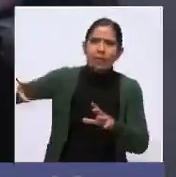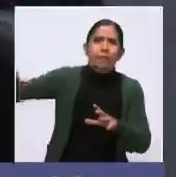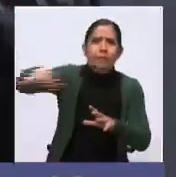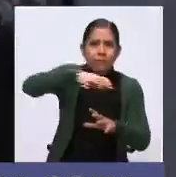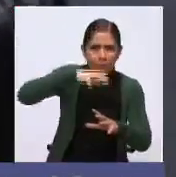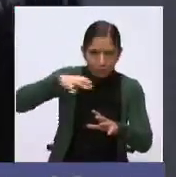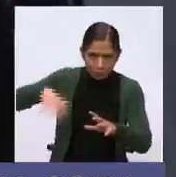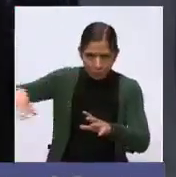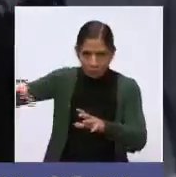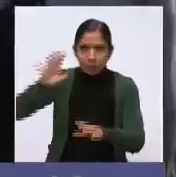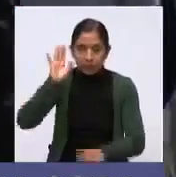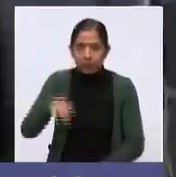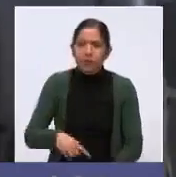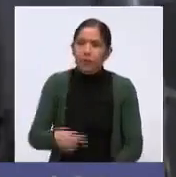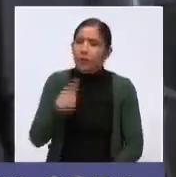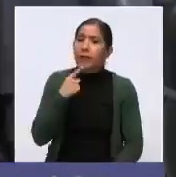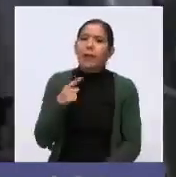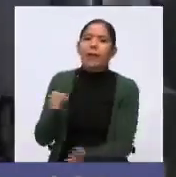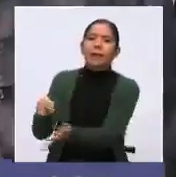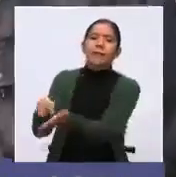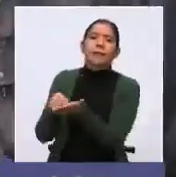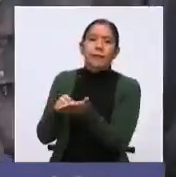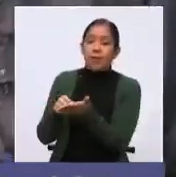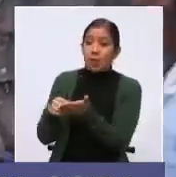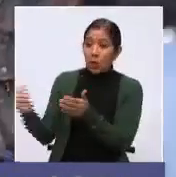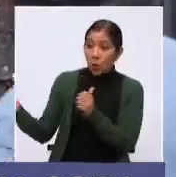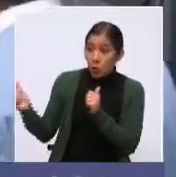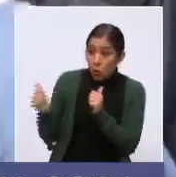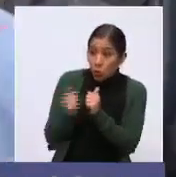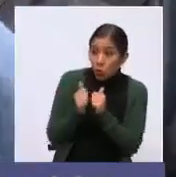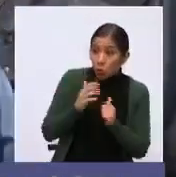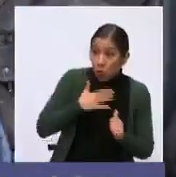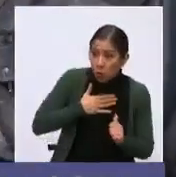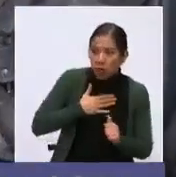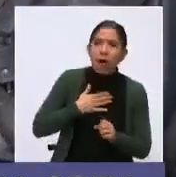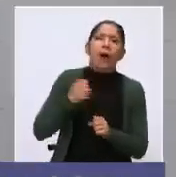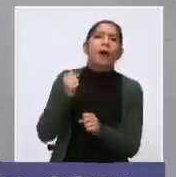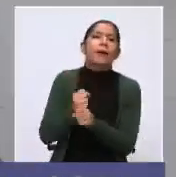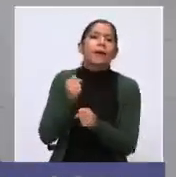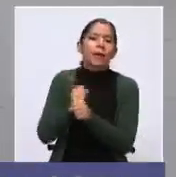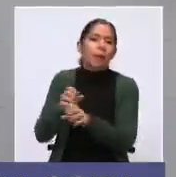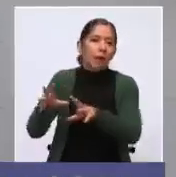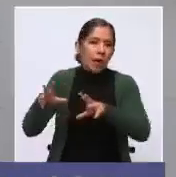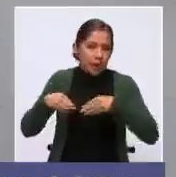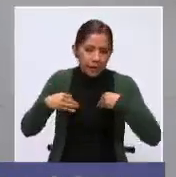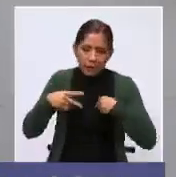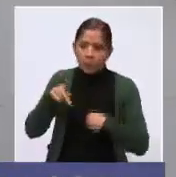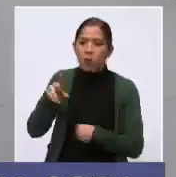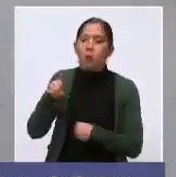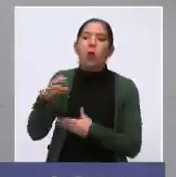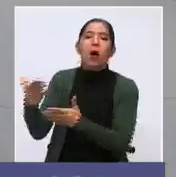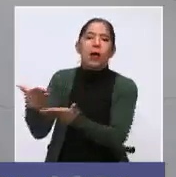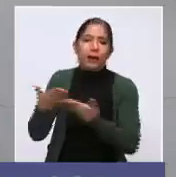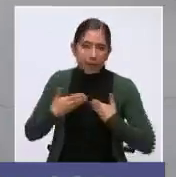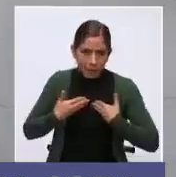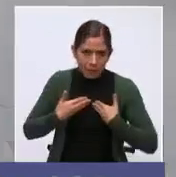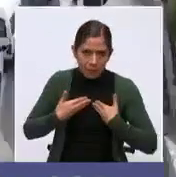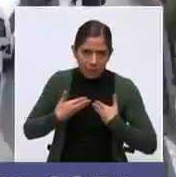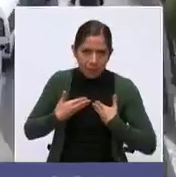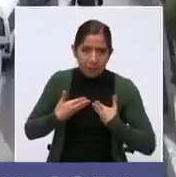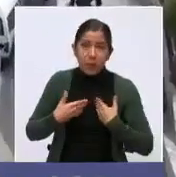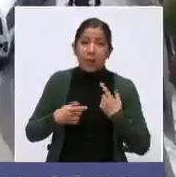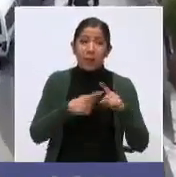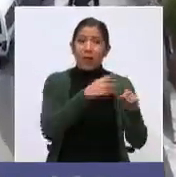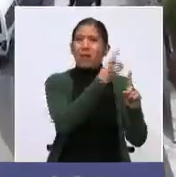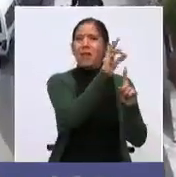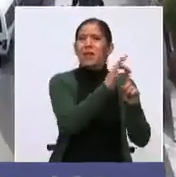condiciona. Si están en sus líneas, trabaja y recibe POAS. Pero si no está en ese FEJUVE, de